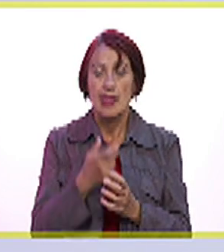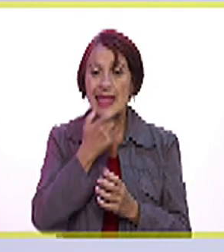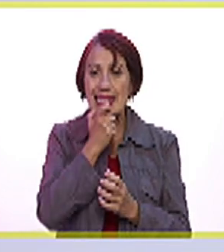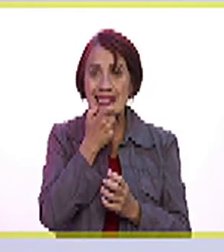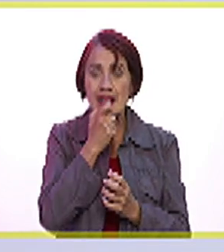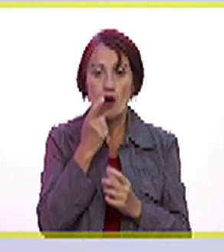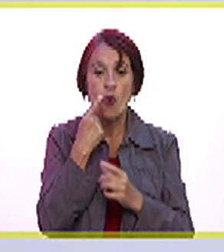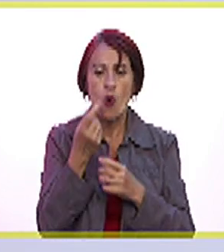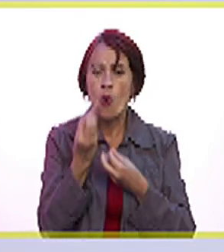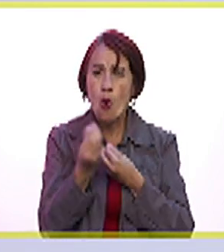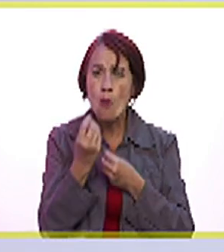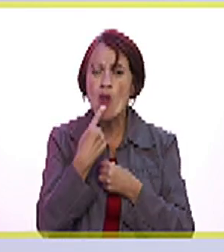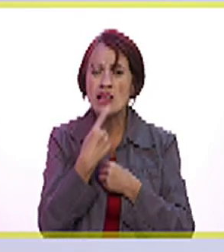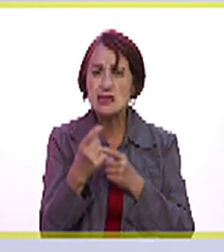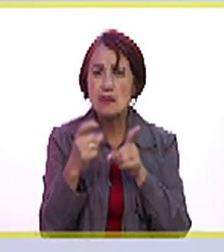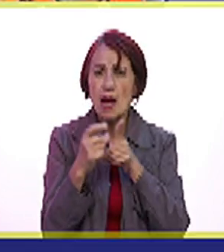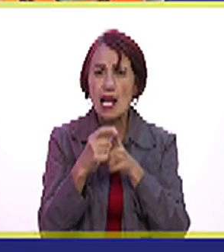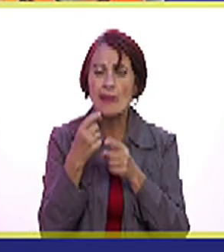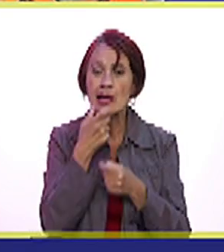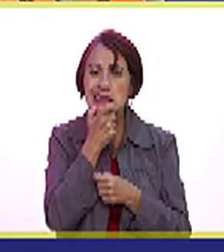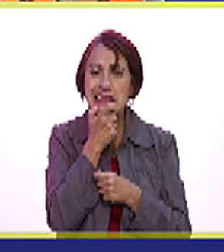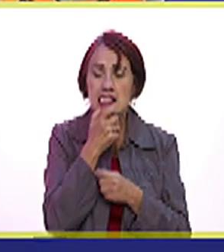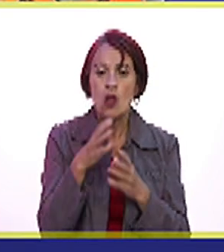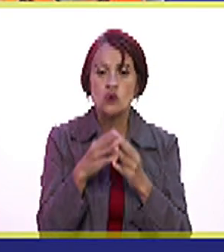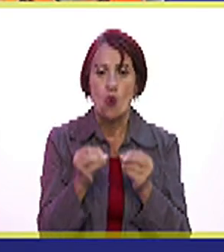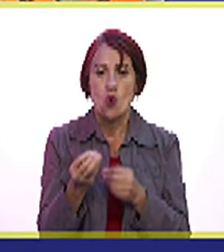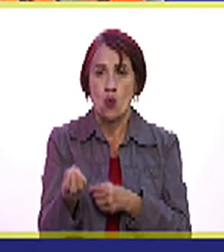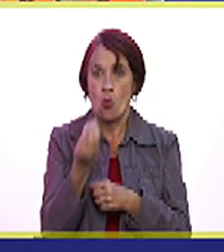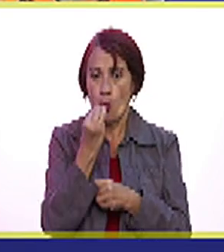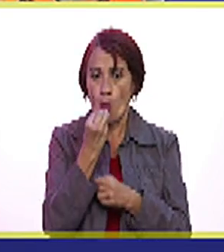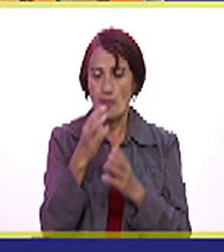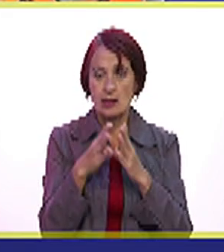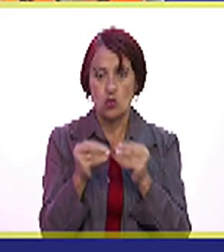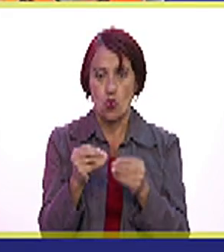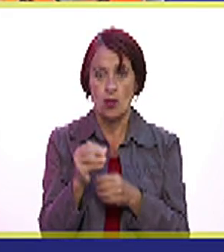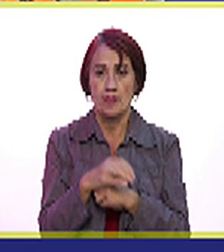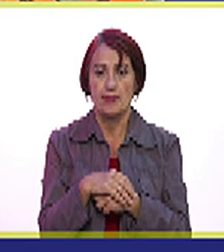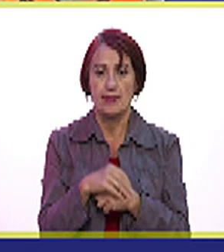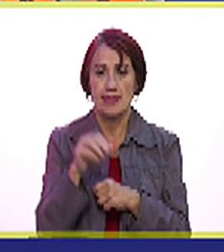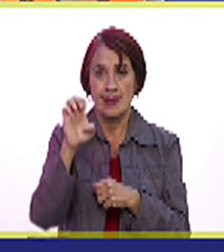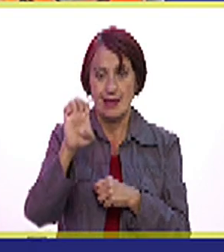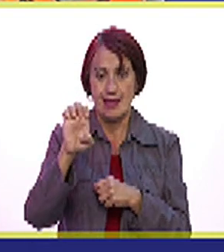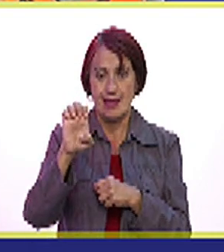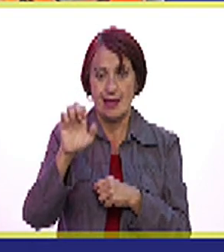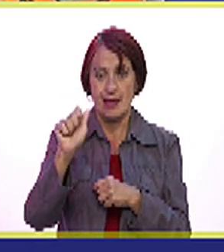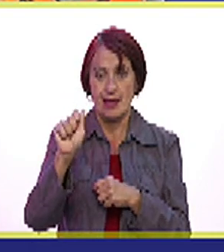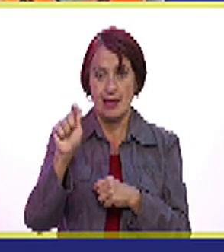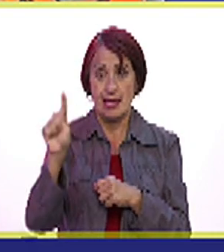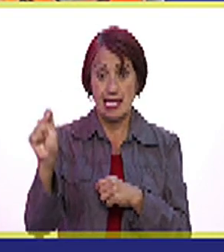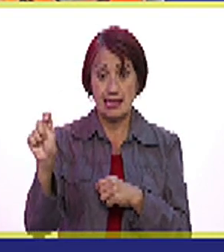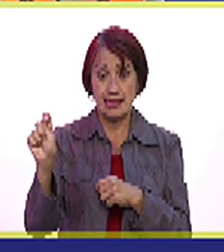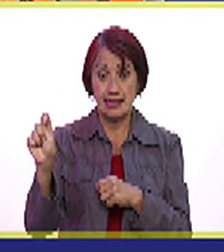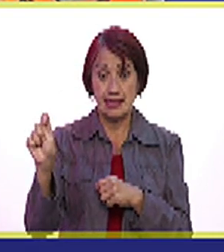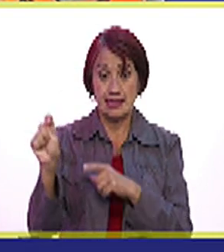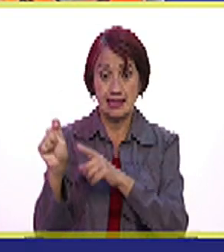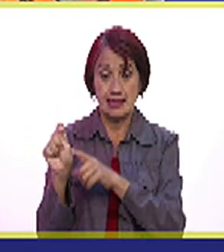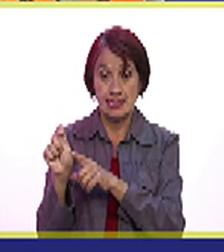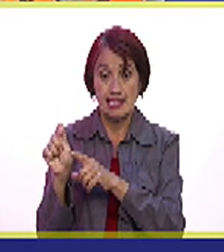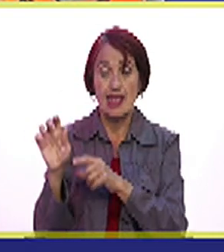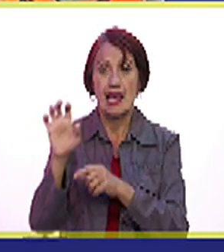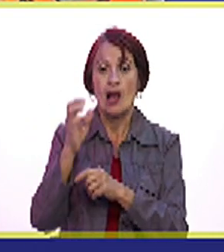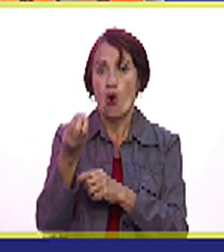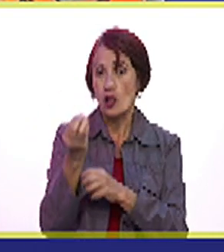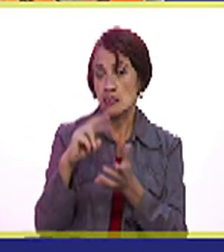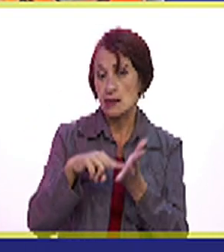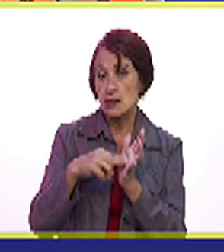it, porque eat de comer, que es esta oración que tenemos aquí, la primera, ¿verdad? Es eat y la otra es et,